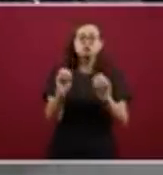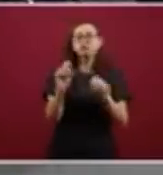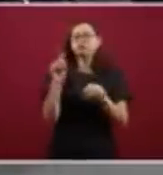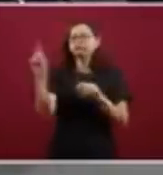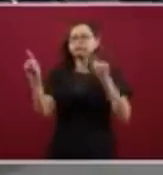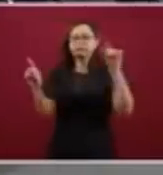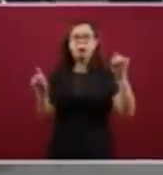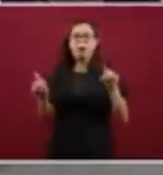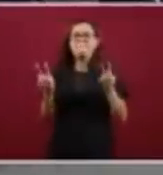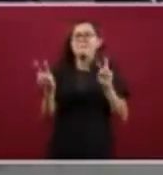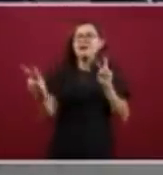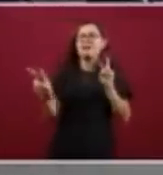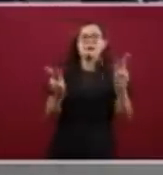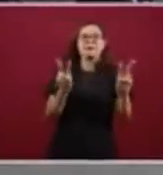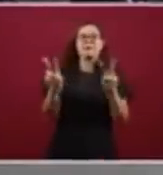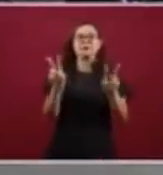viendo